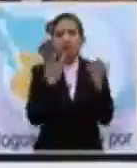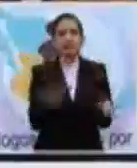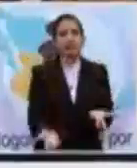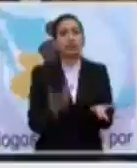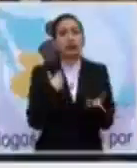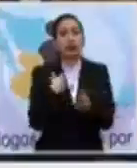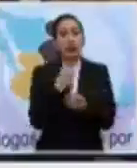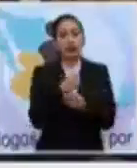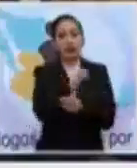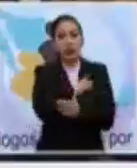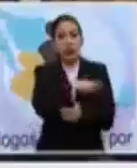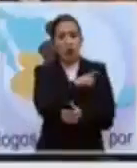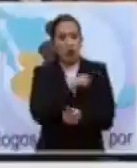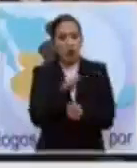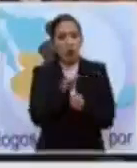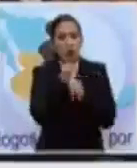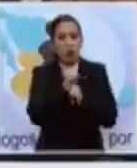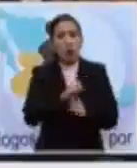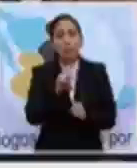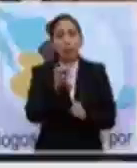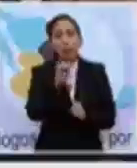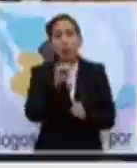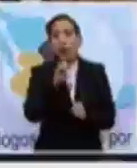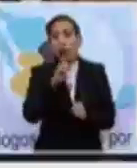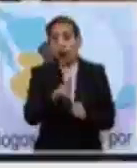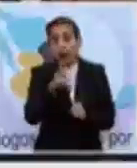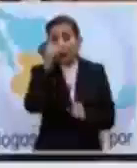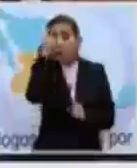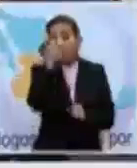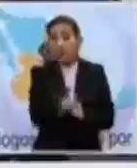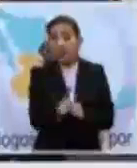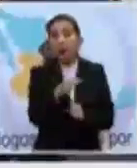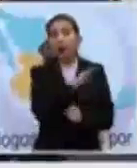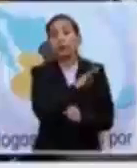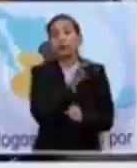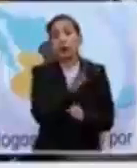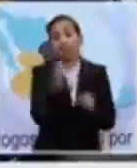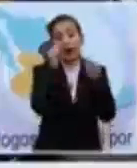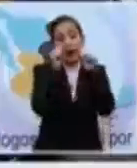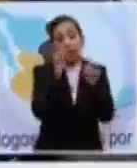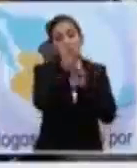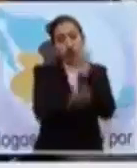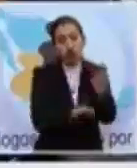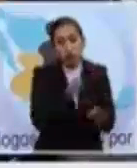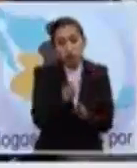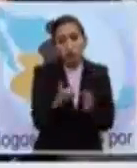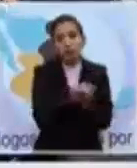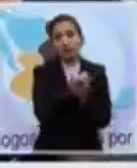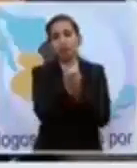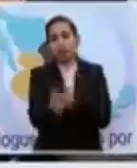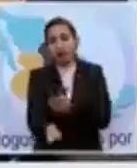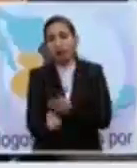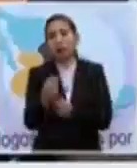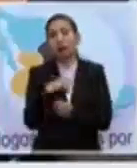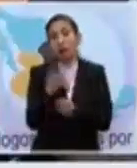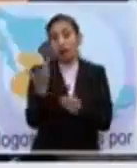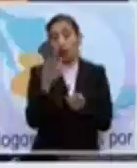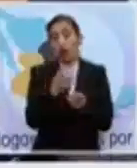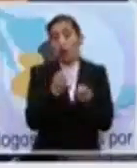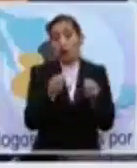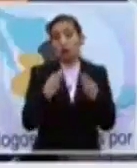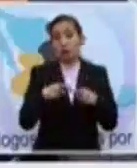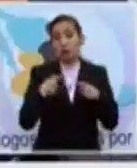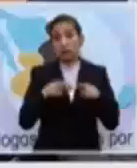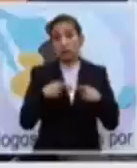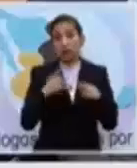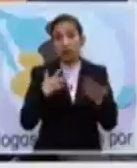Popular, con convenios como 32x32 para que un estado pueda cobrar las atenciones de otros, un número muy